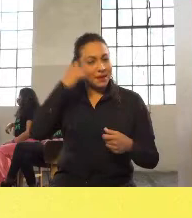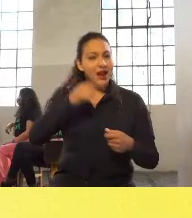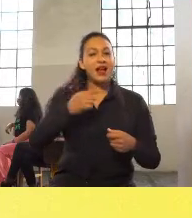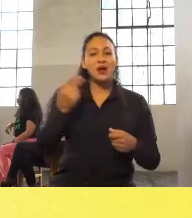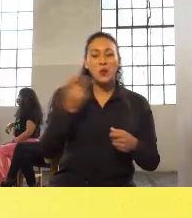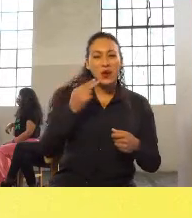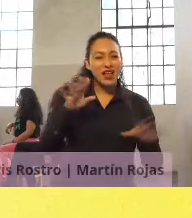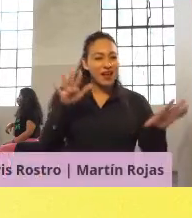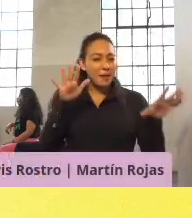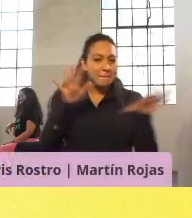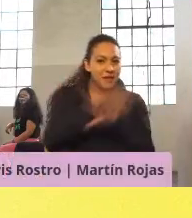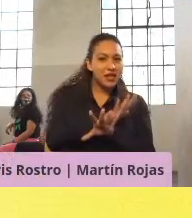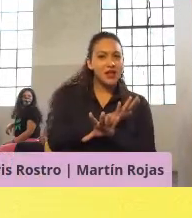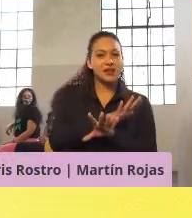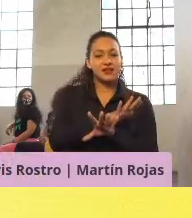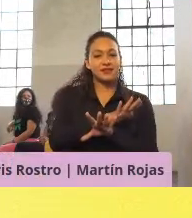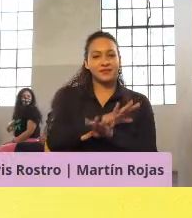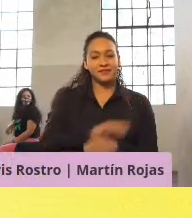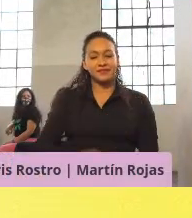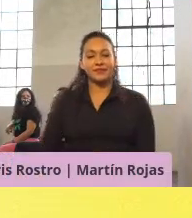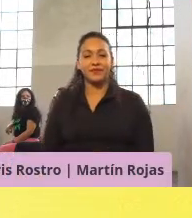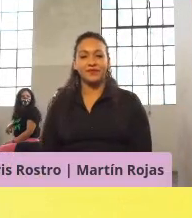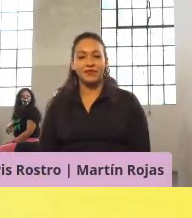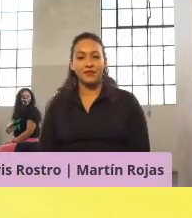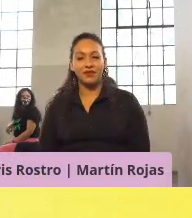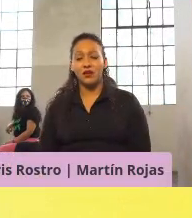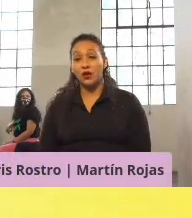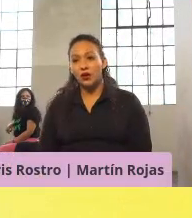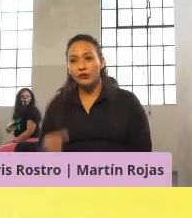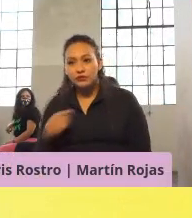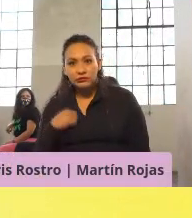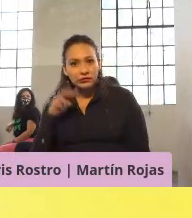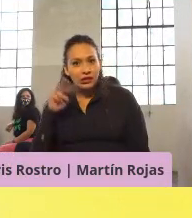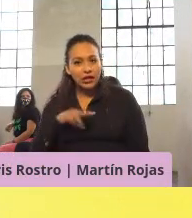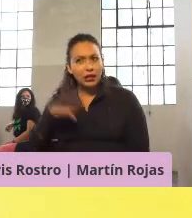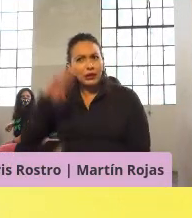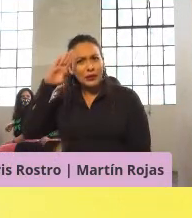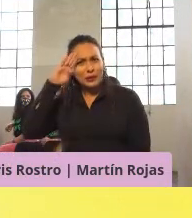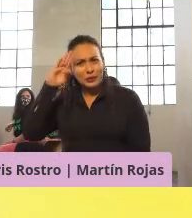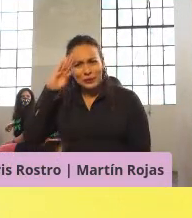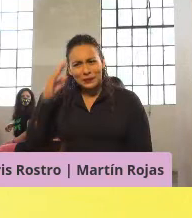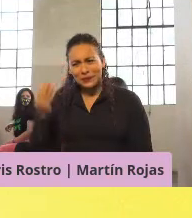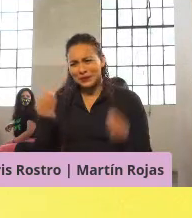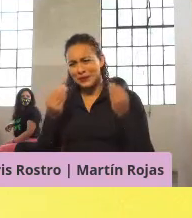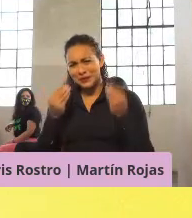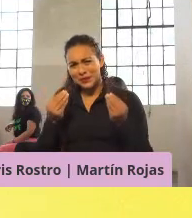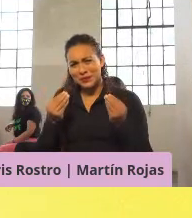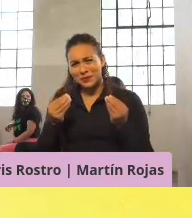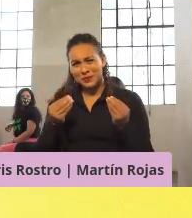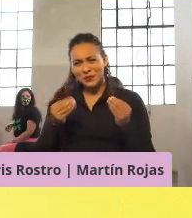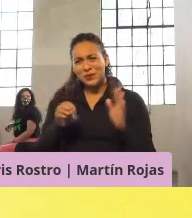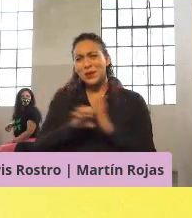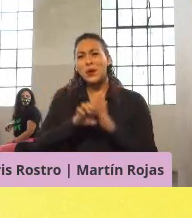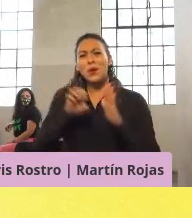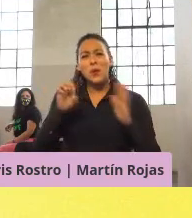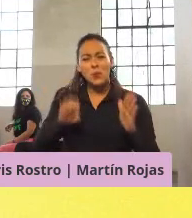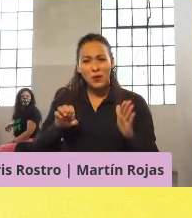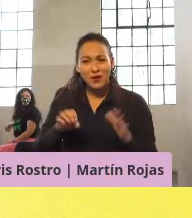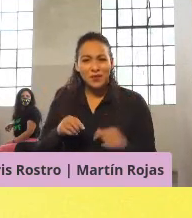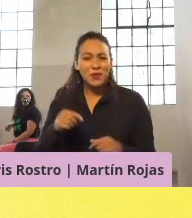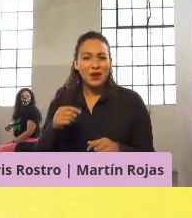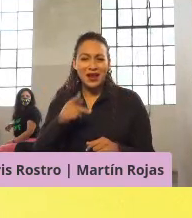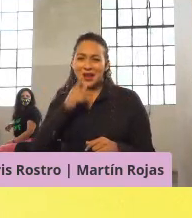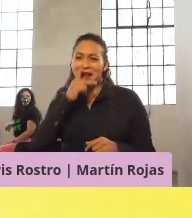¿no? Uy, yo lo he pensado un chorro, o sea, porque además a mi dimensión le agrego la R, o sea, es activismo, ¿no? O